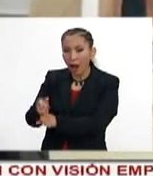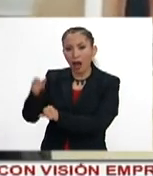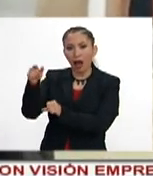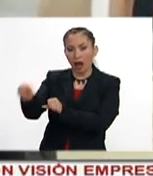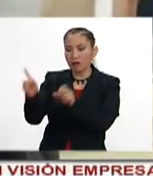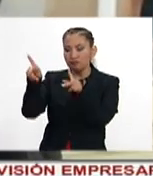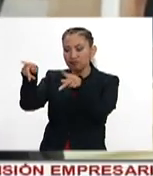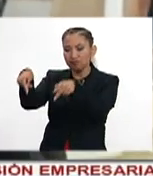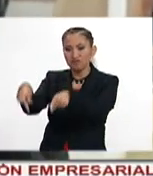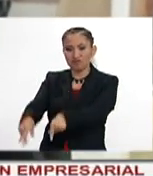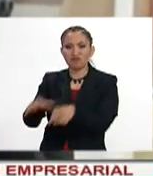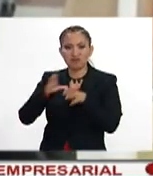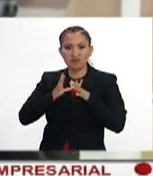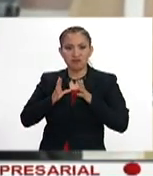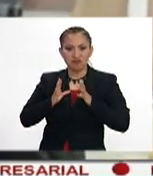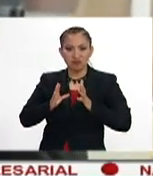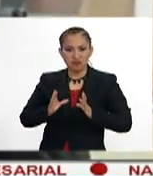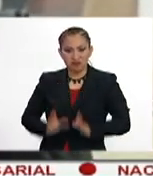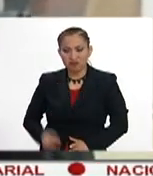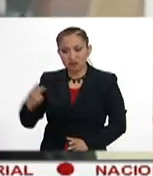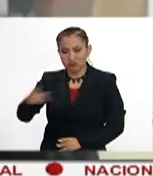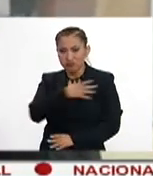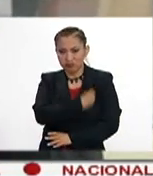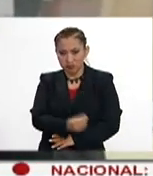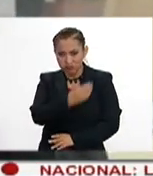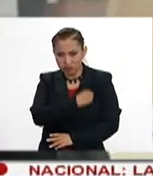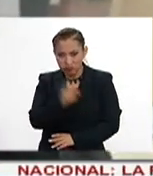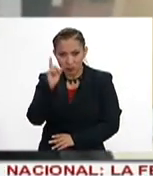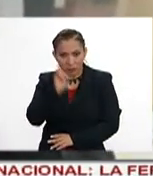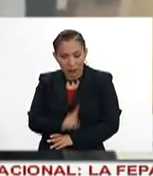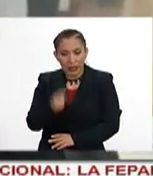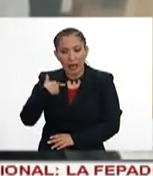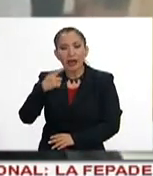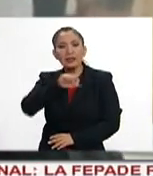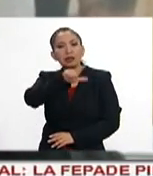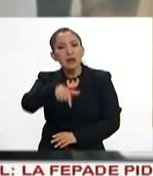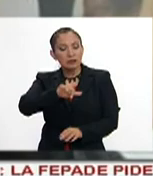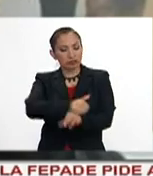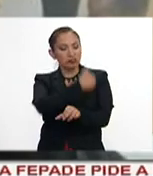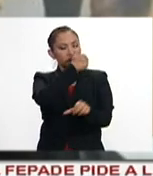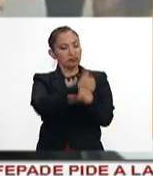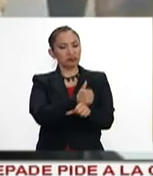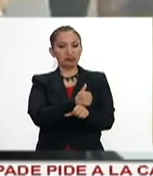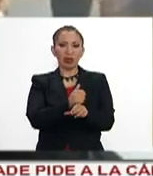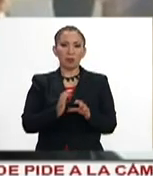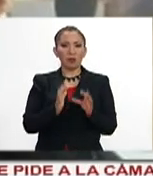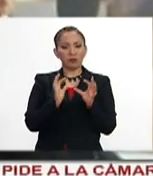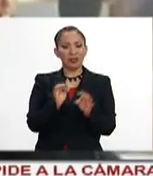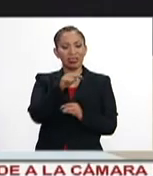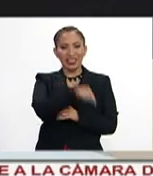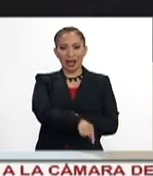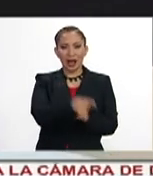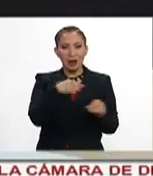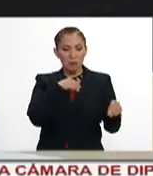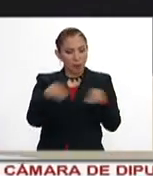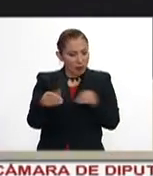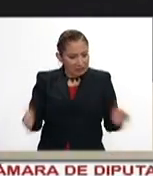encontró el cuerpo de su hija, creó todo un